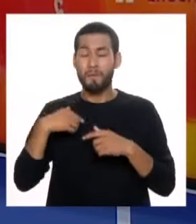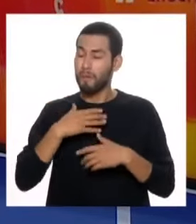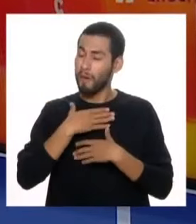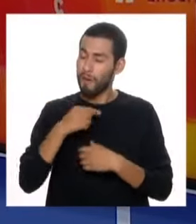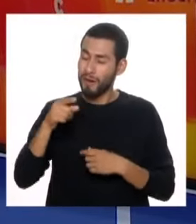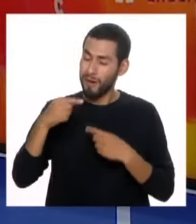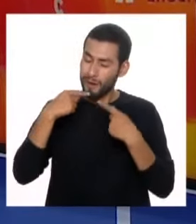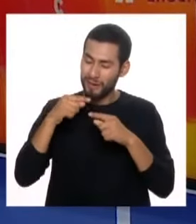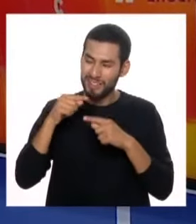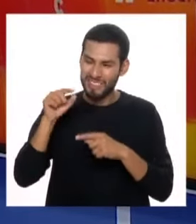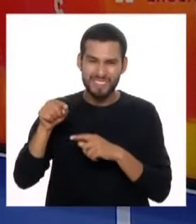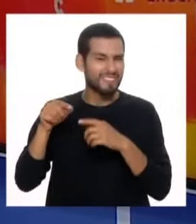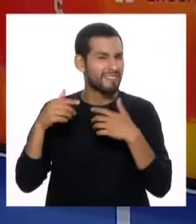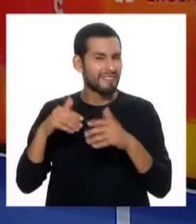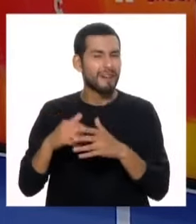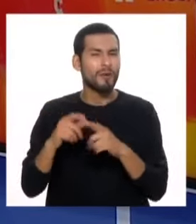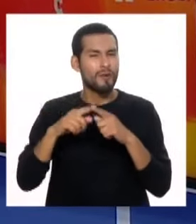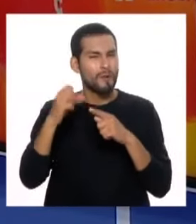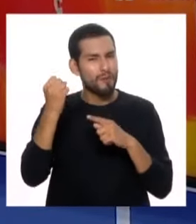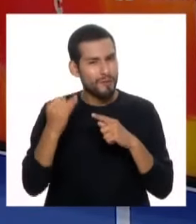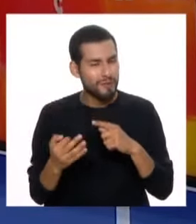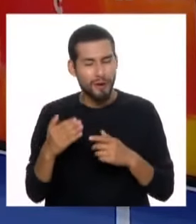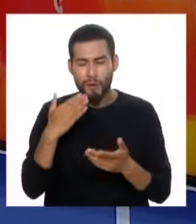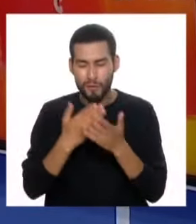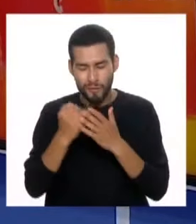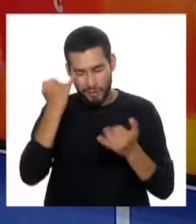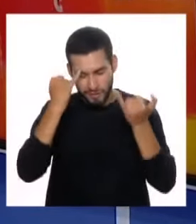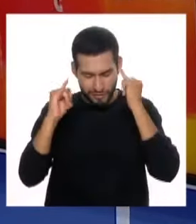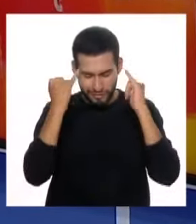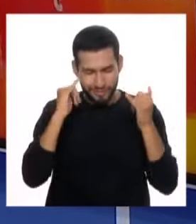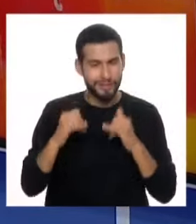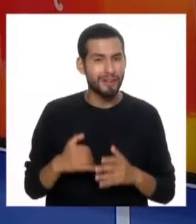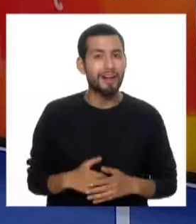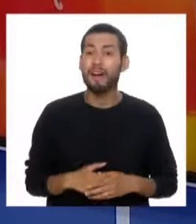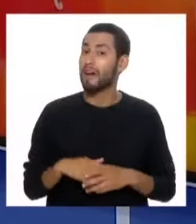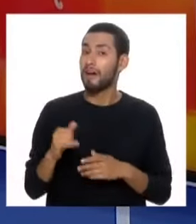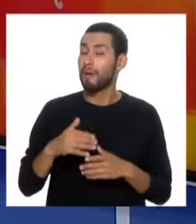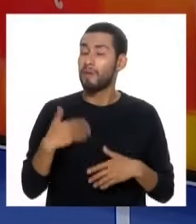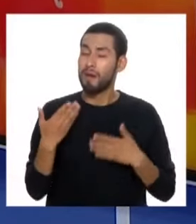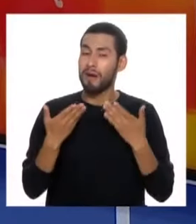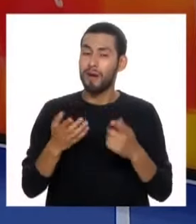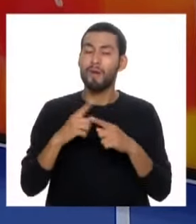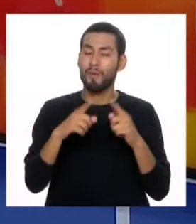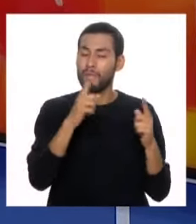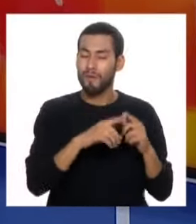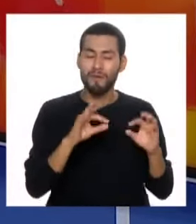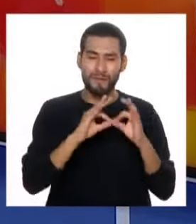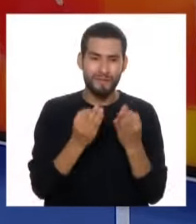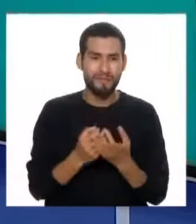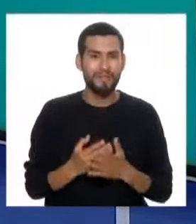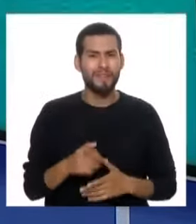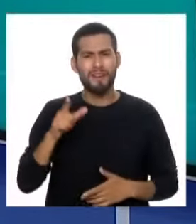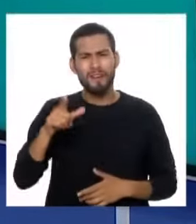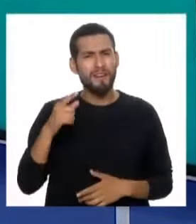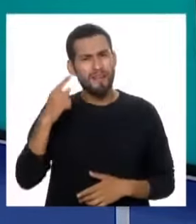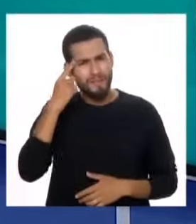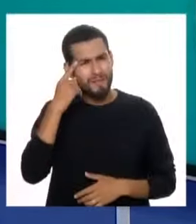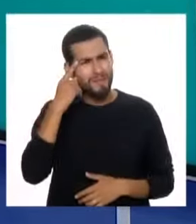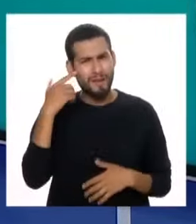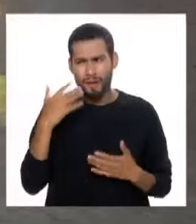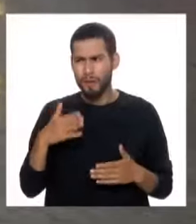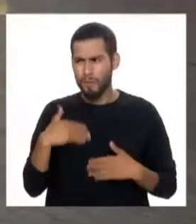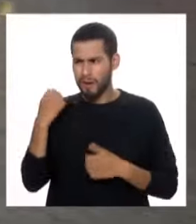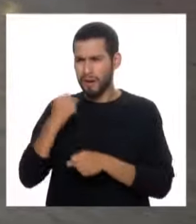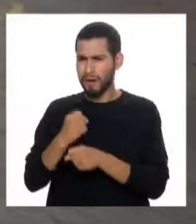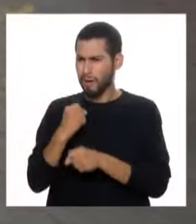muchísimo más estos proyectos que tienen mucha creatividad y que además ayudan a muchísimas personas. Fátima, ¿tú te imaginas poder